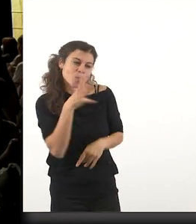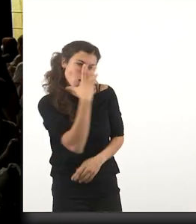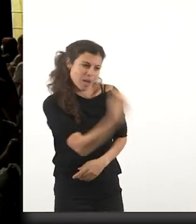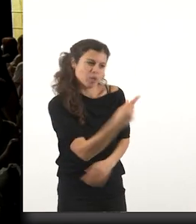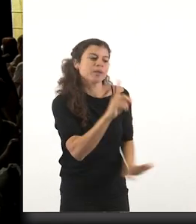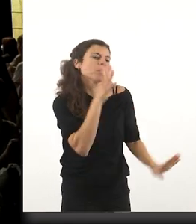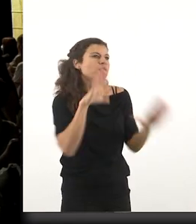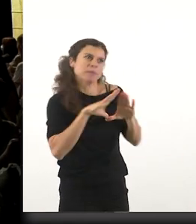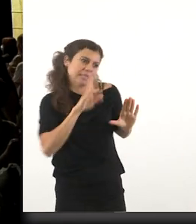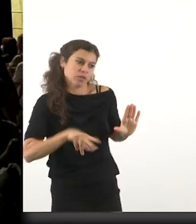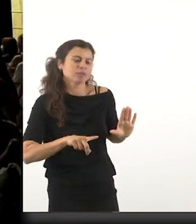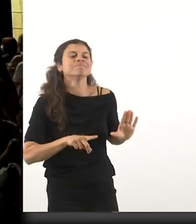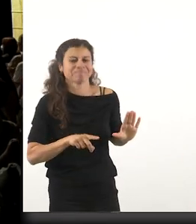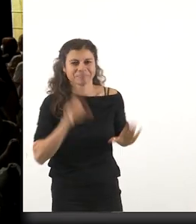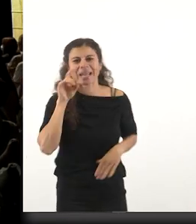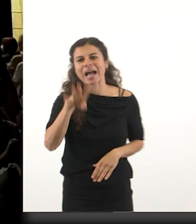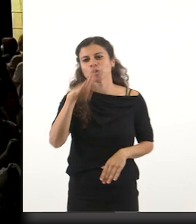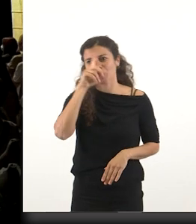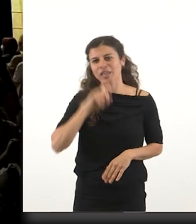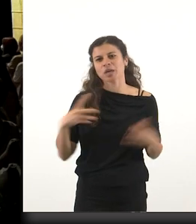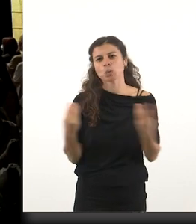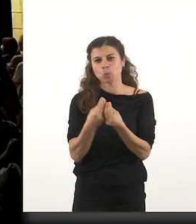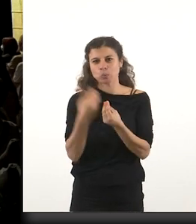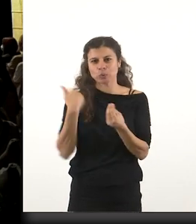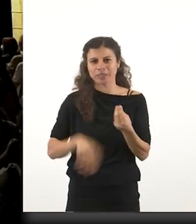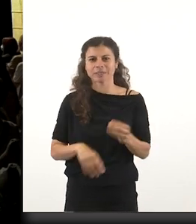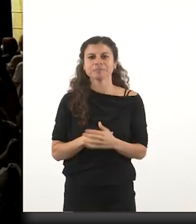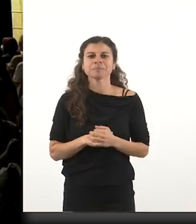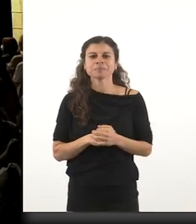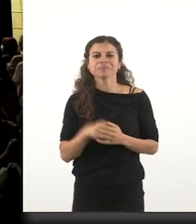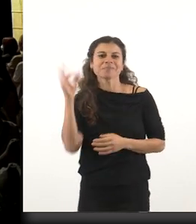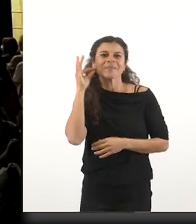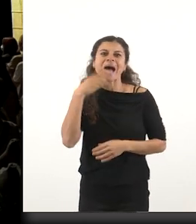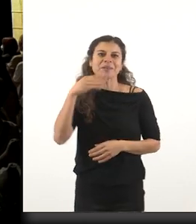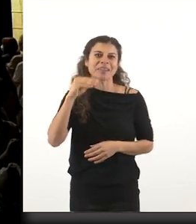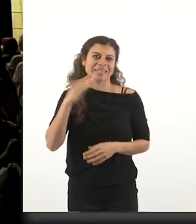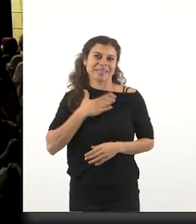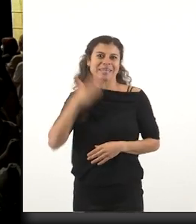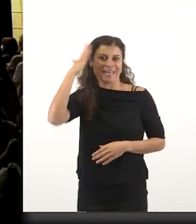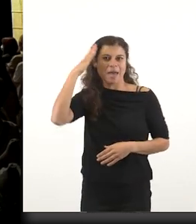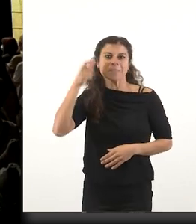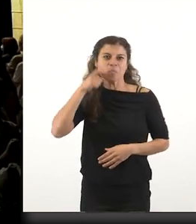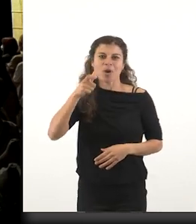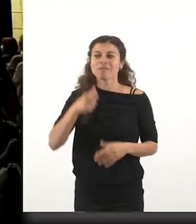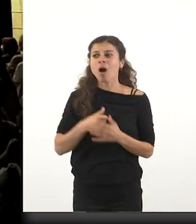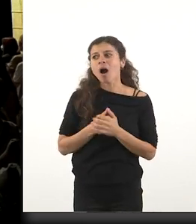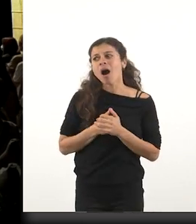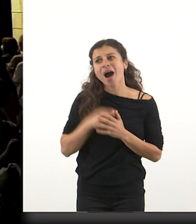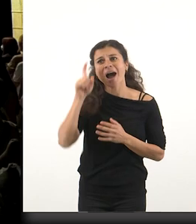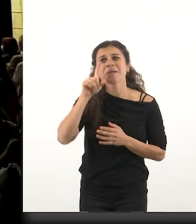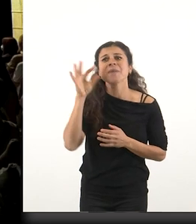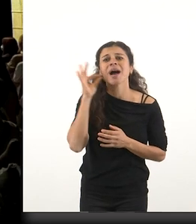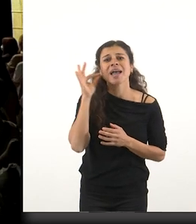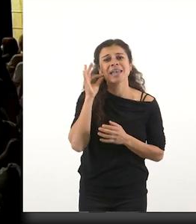poco feminista, ¿eh? Y llevamos 14 años juntos, la adolescente de mi pueblo. Ay, maestra, qué bonito final. Por